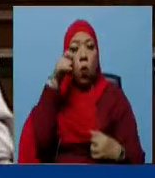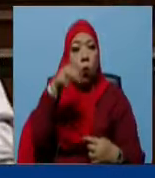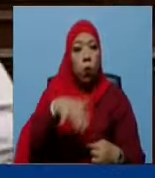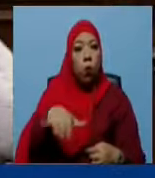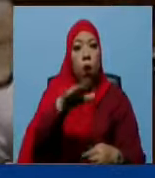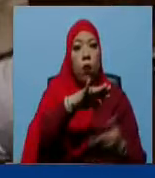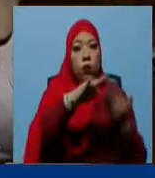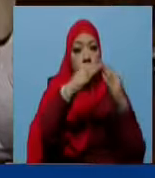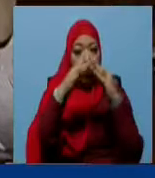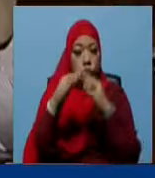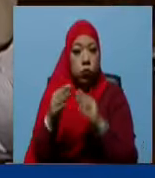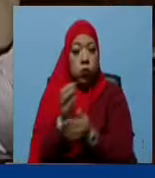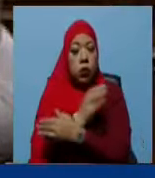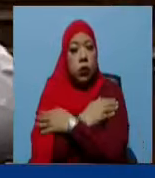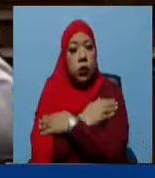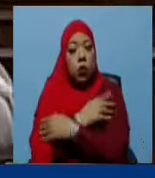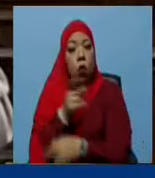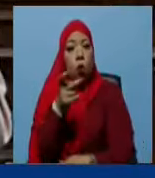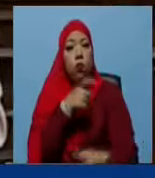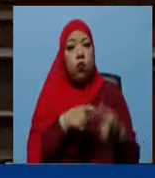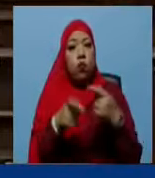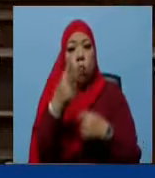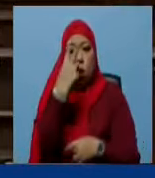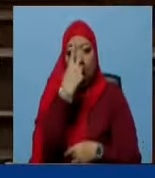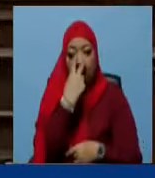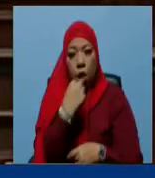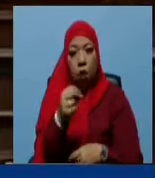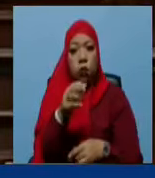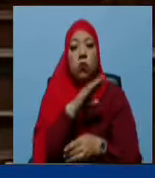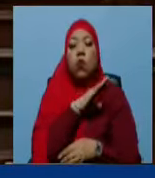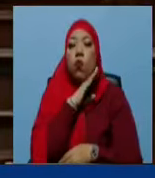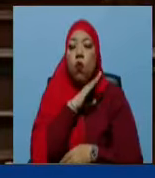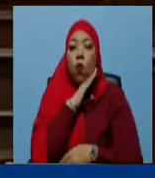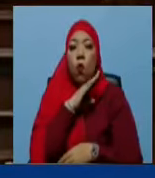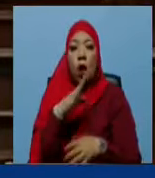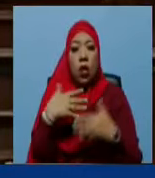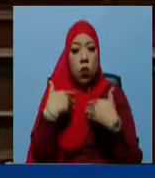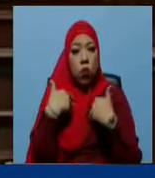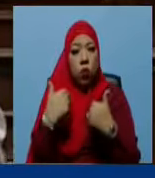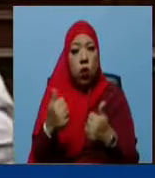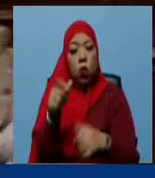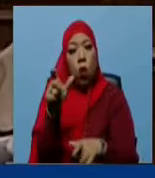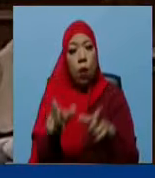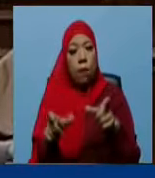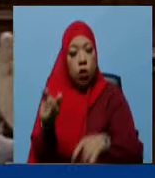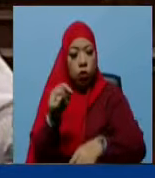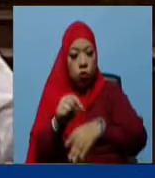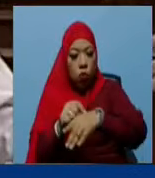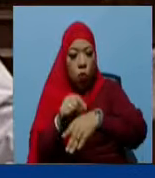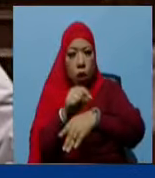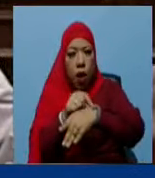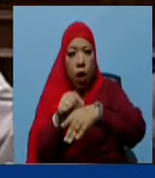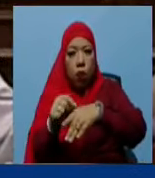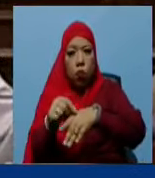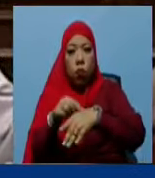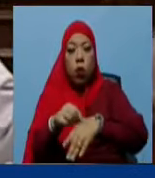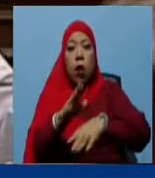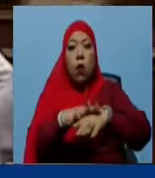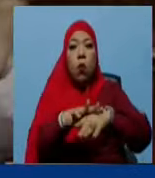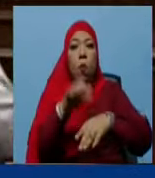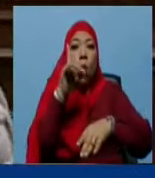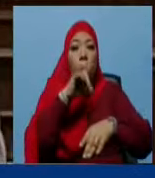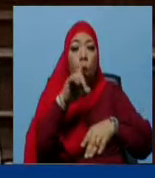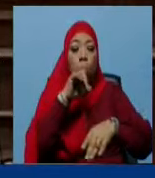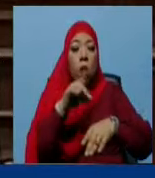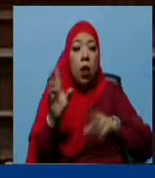pueblo, abrazando a los leprosos, sanando a los leprosos, convocando a las prostitutas a que caminaran